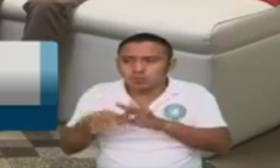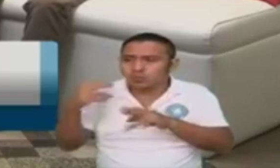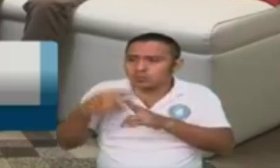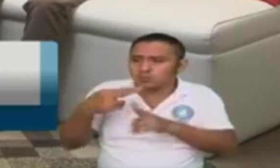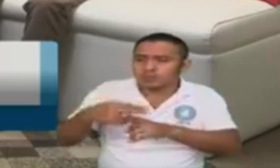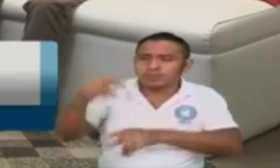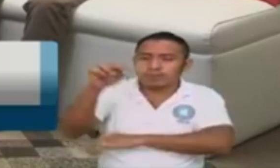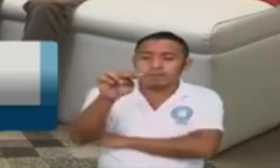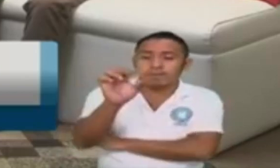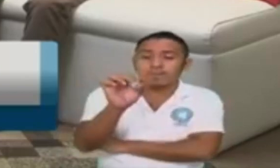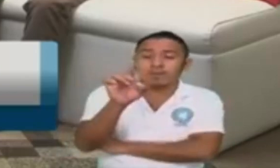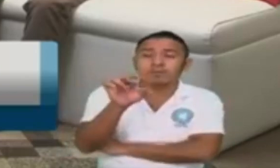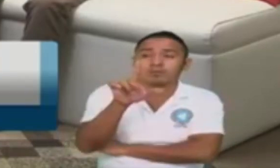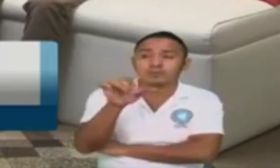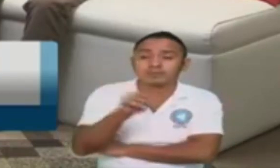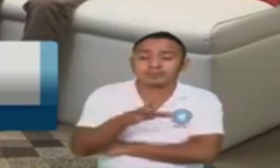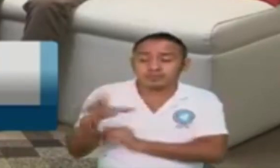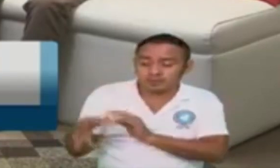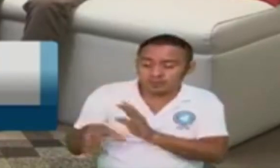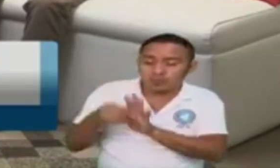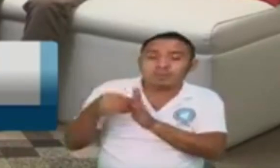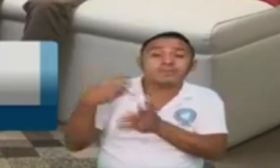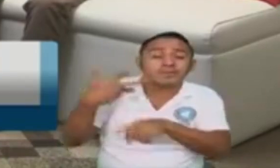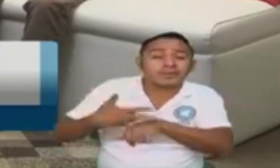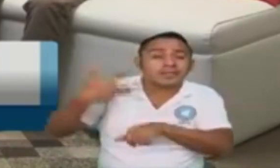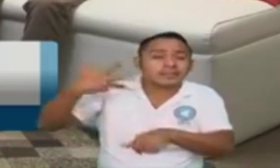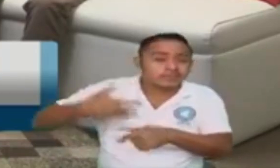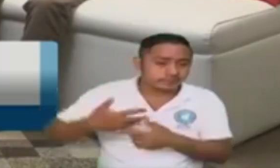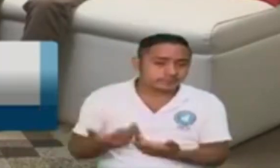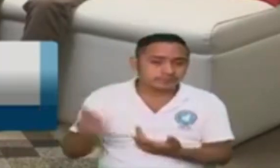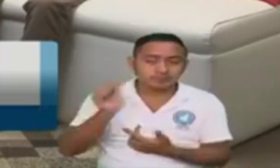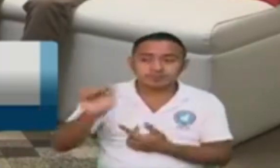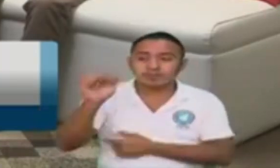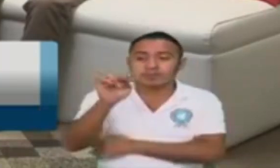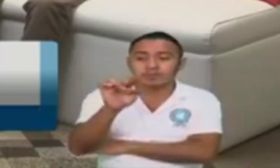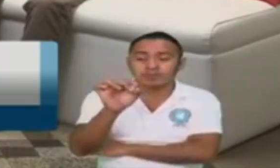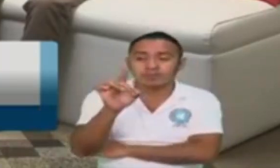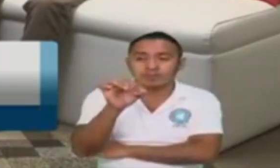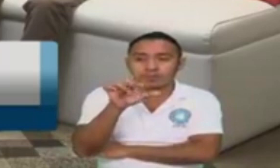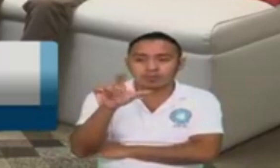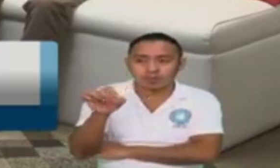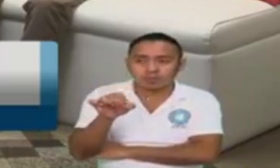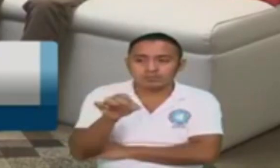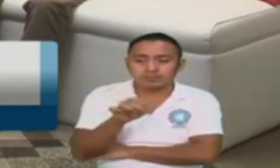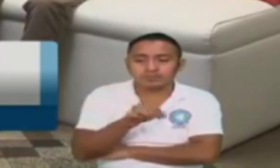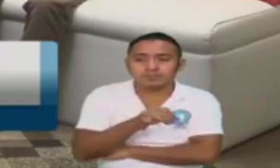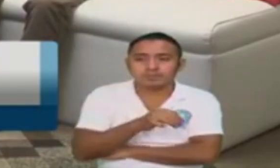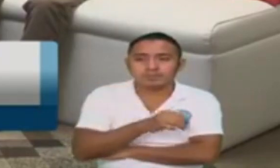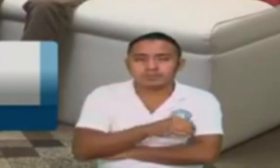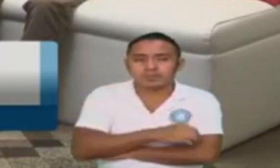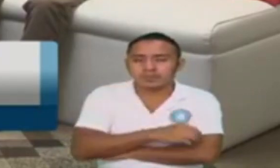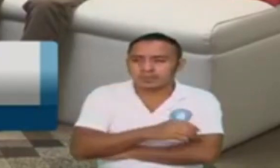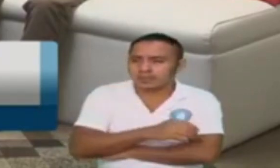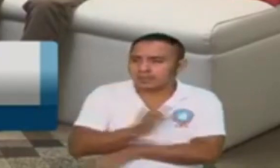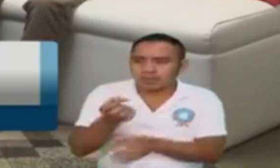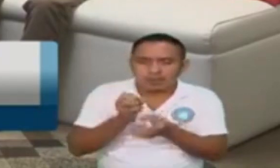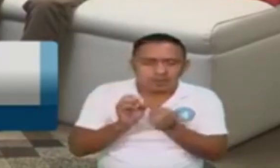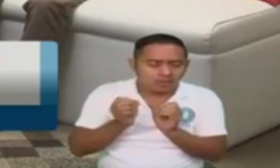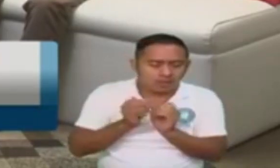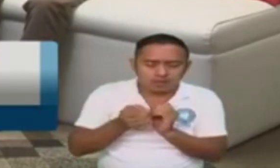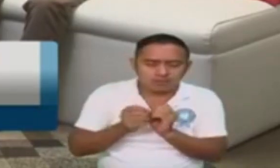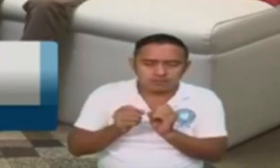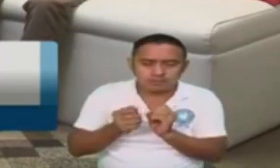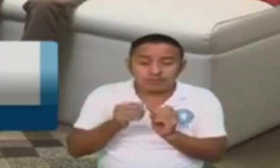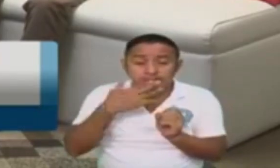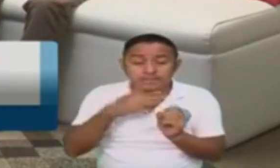nódulo captante o un nódulo caliente, pues. Esos nódulos generalmente pues no son dañinos. No son dañinos, solo se les da